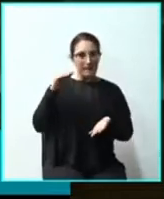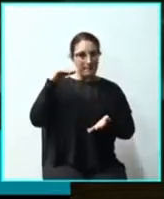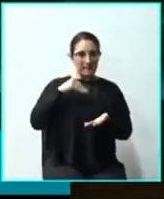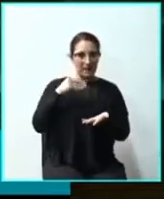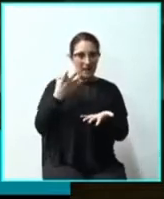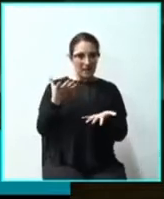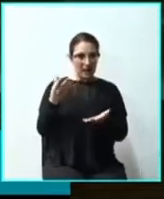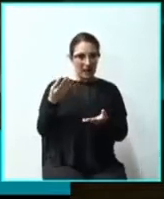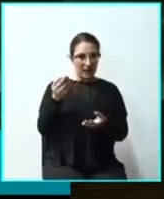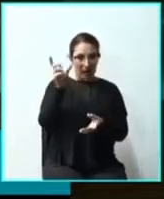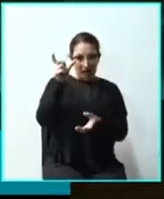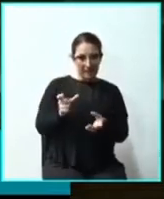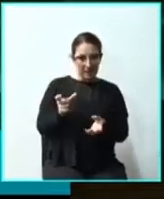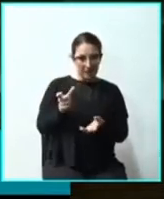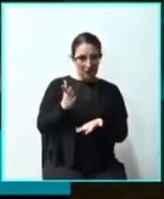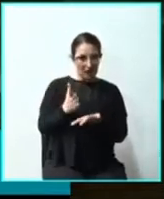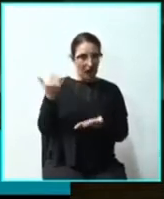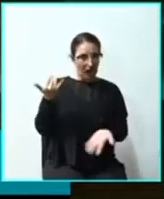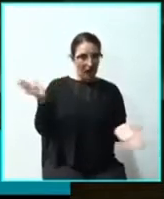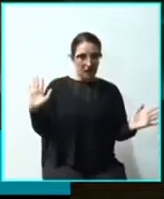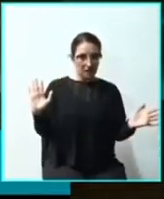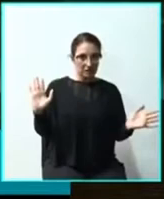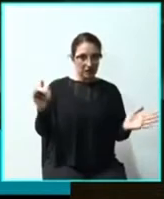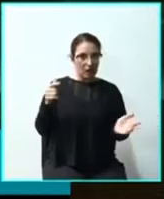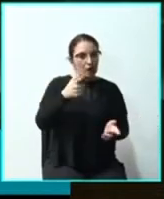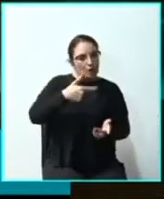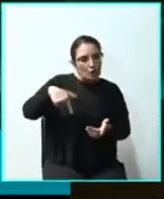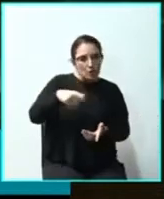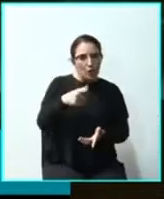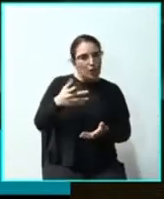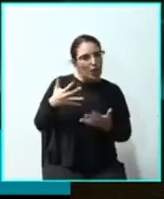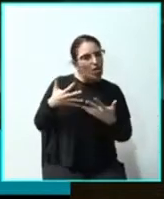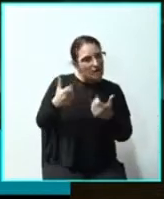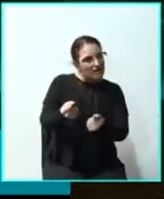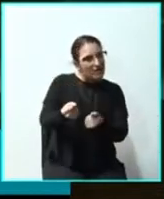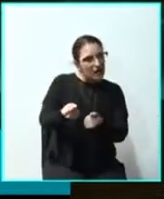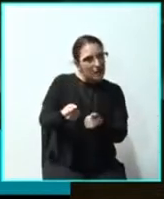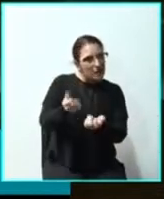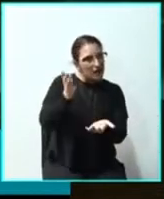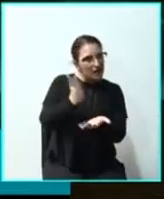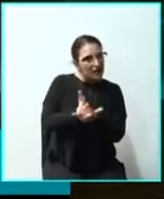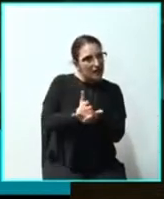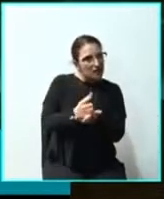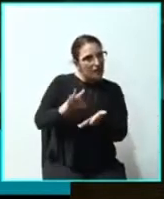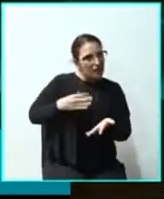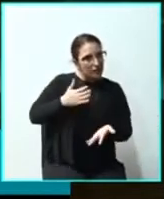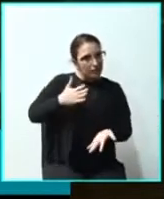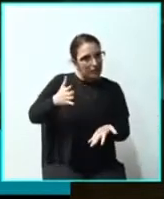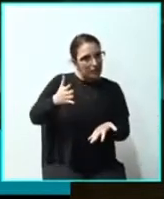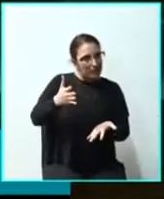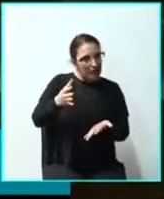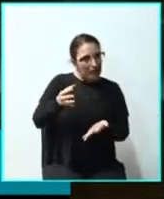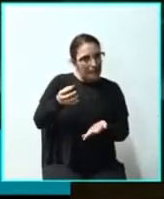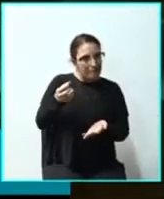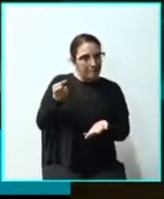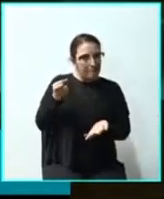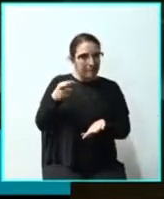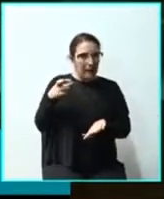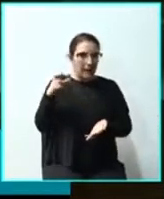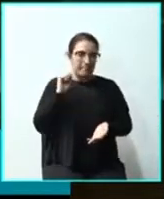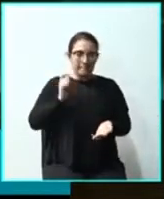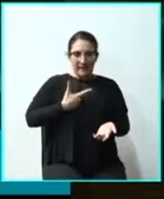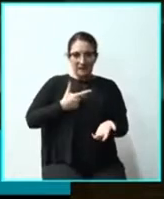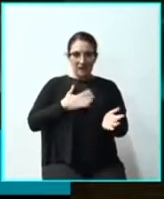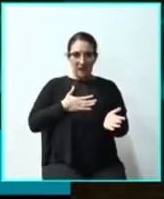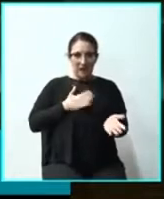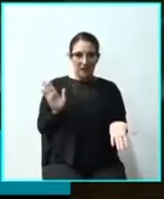personas. Leí un artículo que me pareció interesante, de alguien que tampoco es de izquierda, y decía, ojo con ese